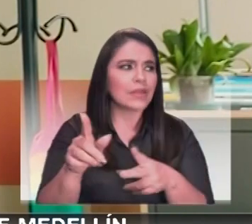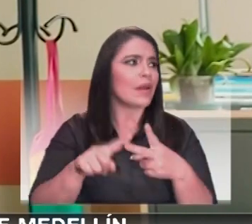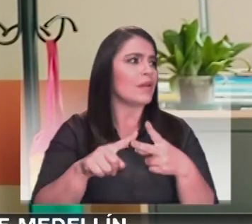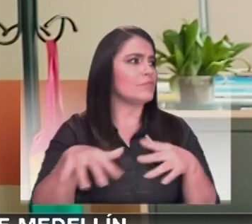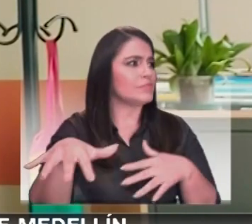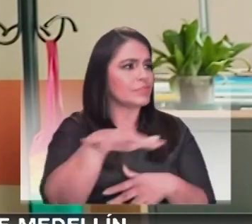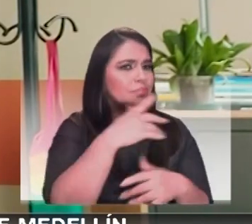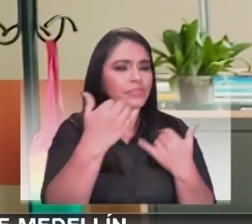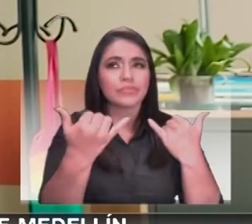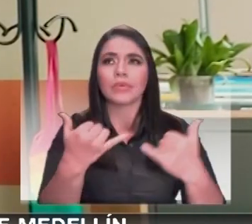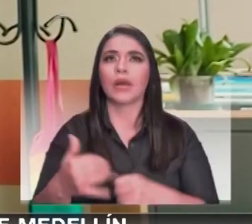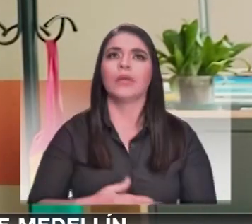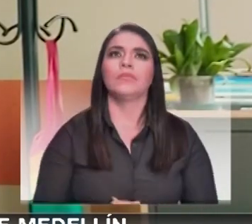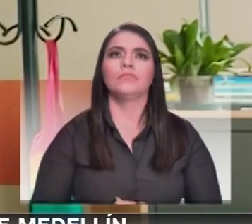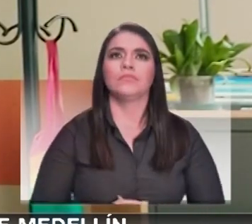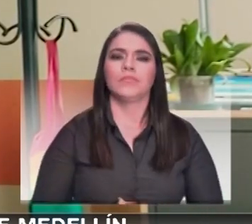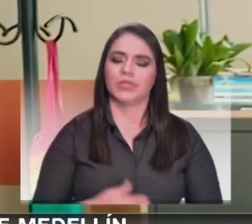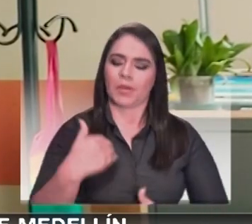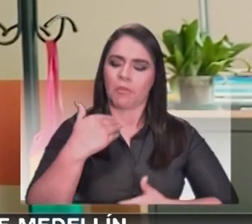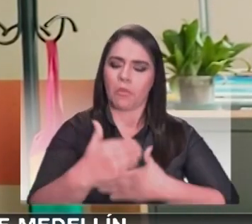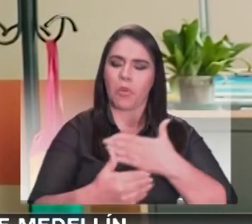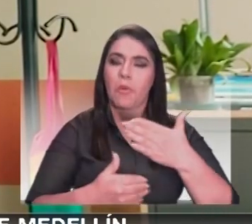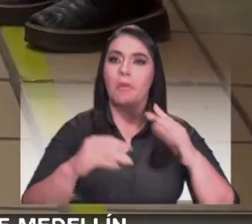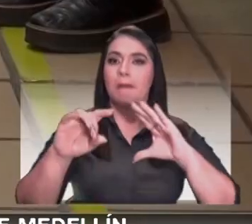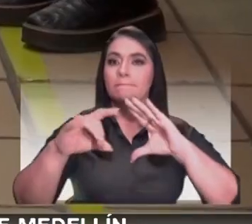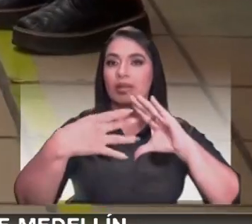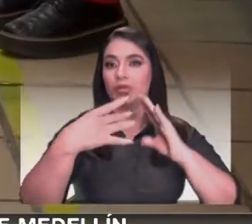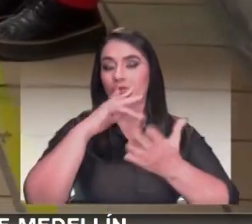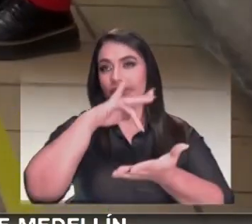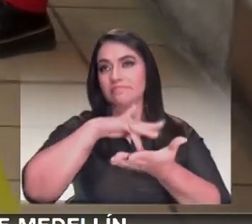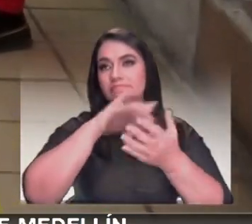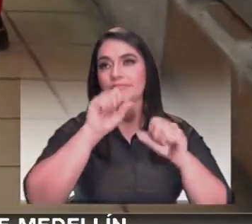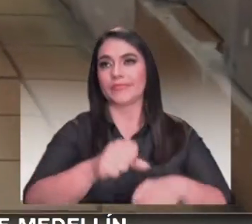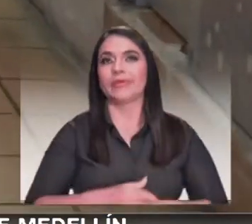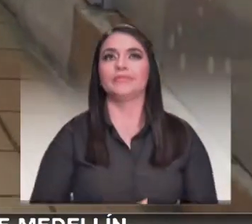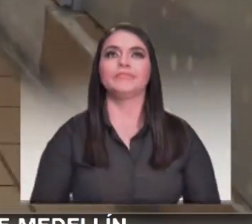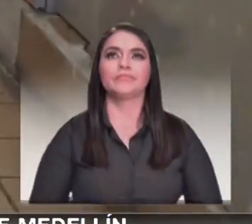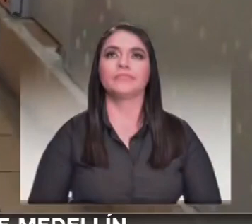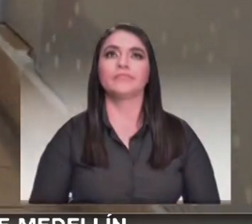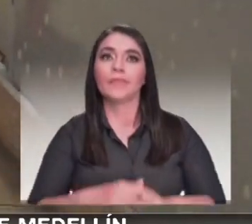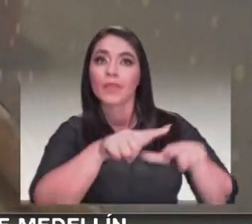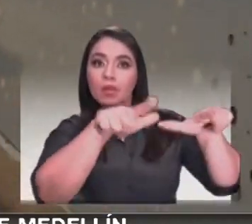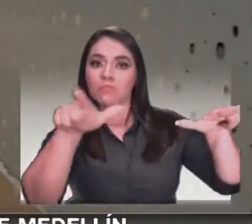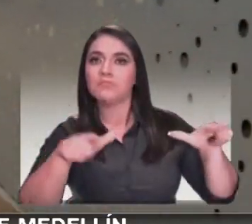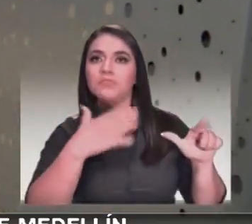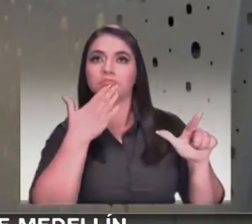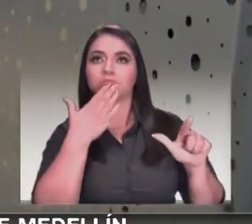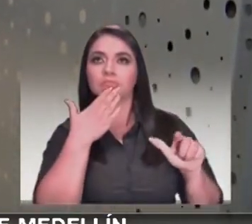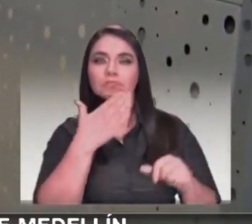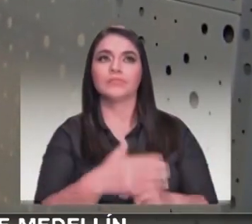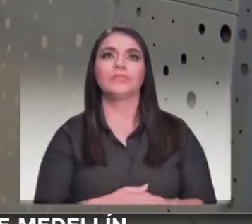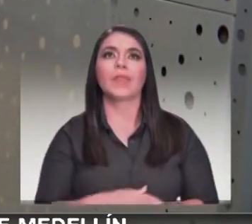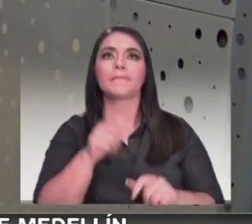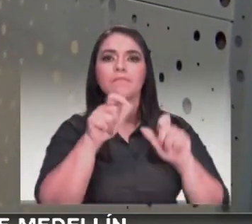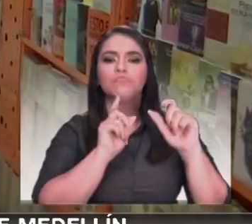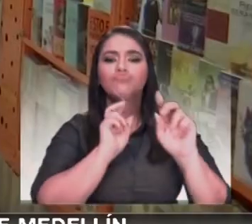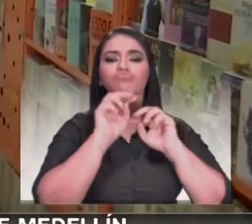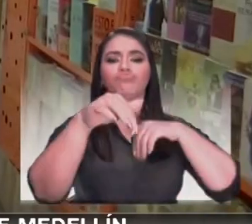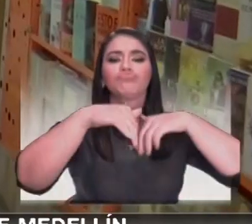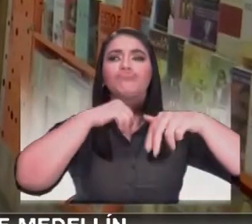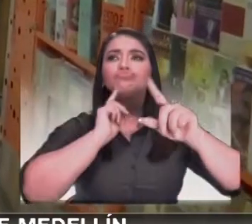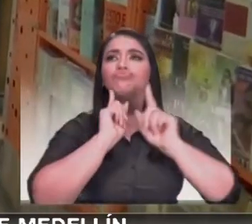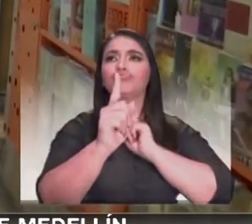que ingresen poco a poco al mundo virtual, al e-commerce. El lugar cuenta con zonas adecuadas para la circulación de